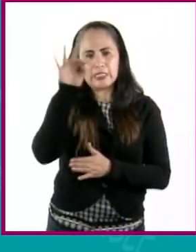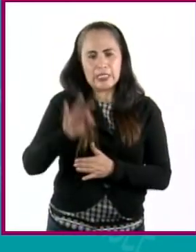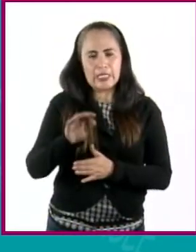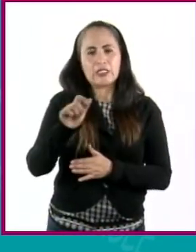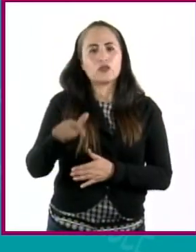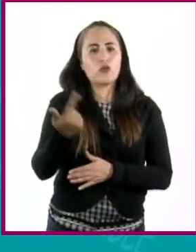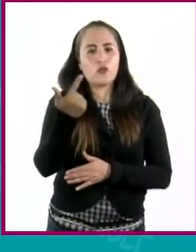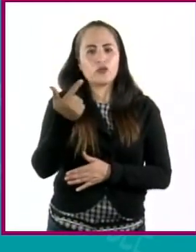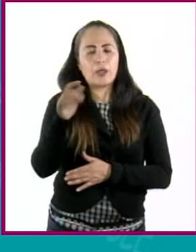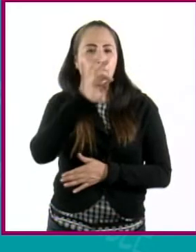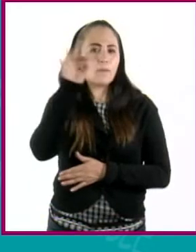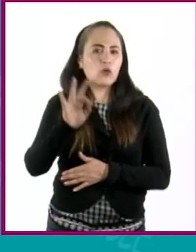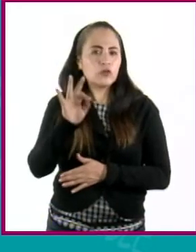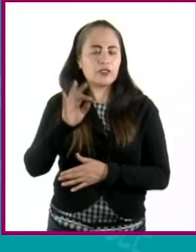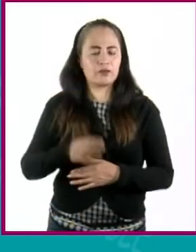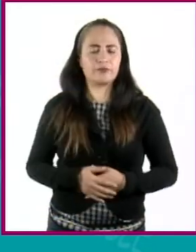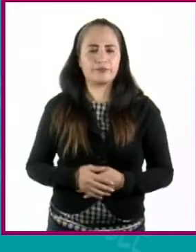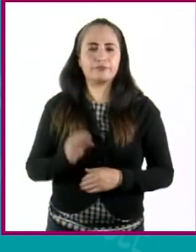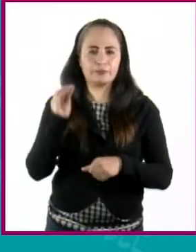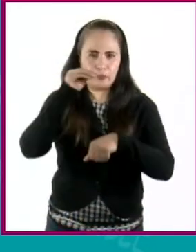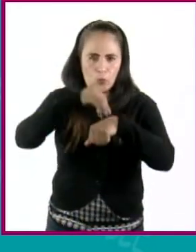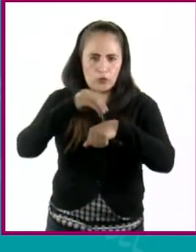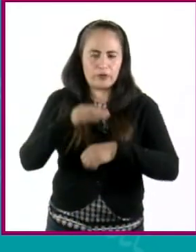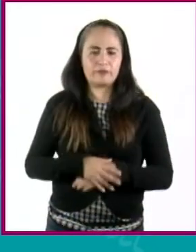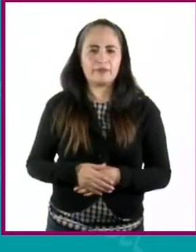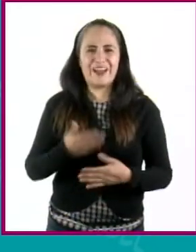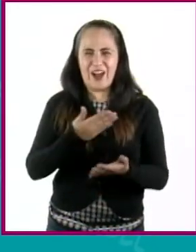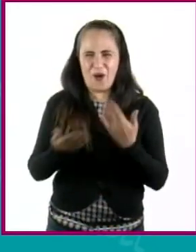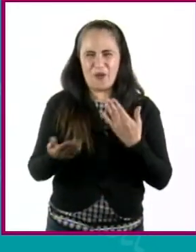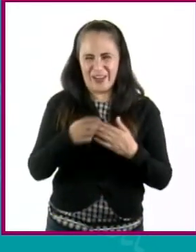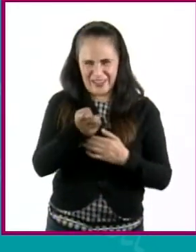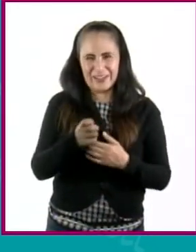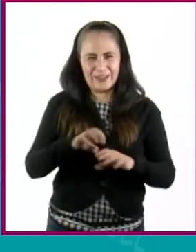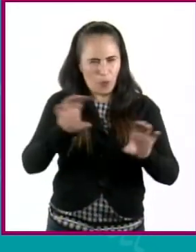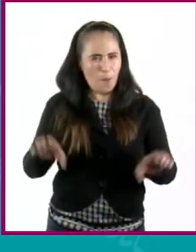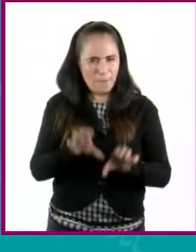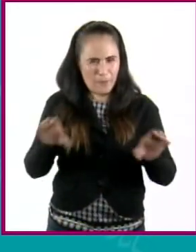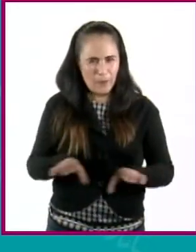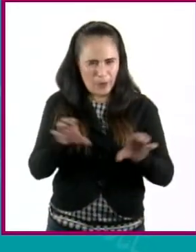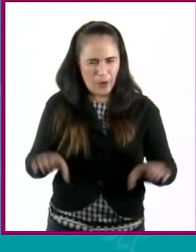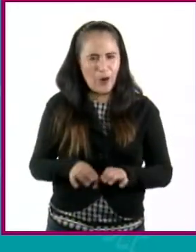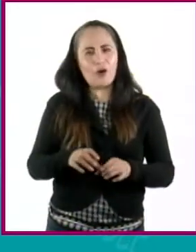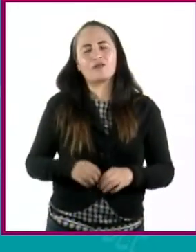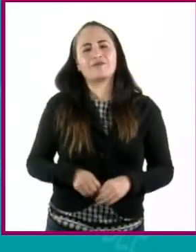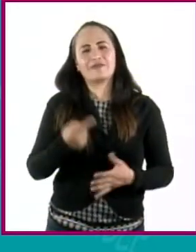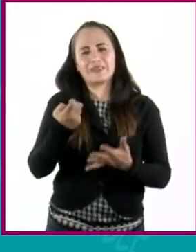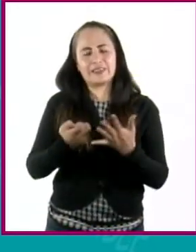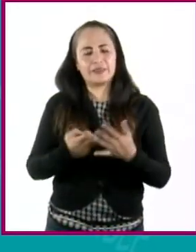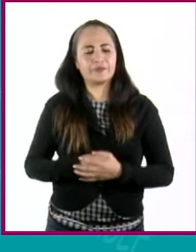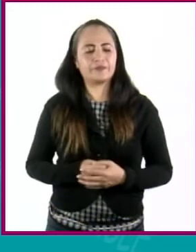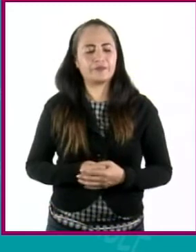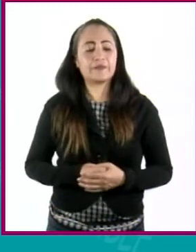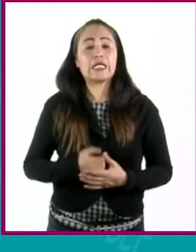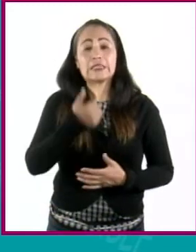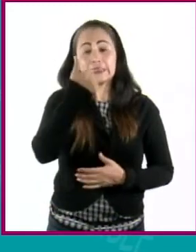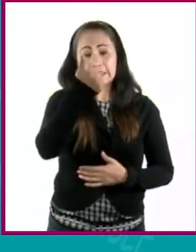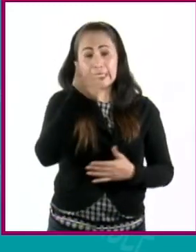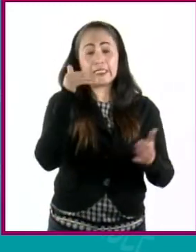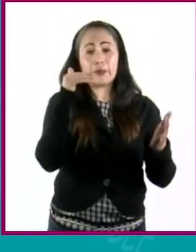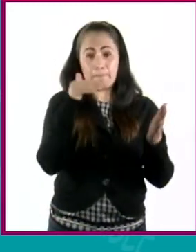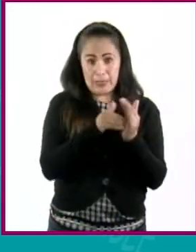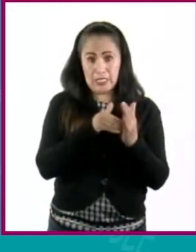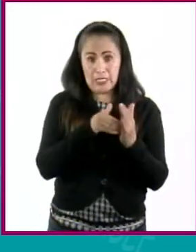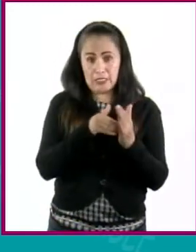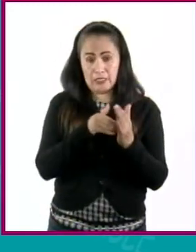12%. Ahora podemos volver a hablar del ejemplo de la computadora. Si el costo inicial de la deuda es de 6.000 pesos y